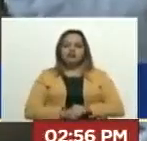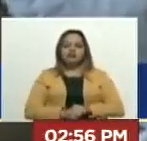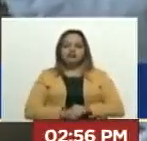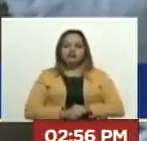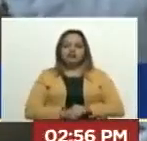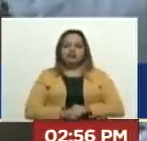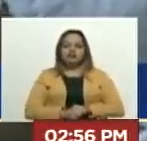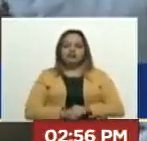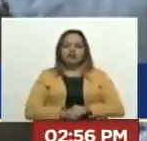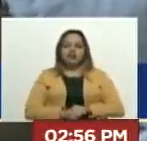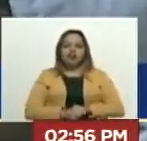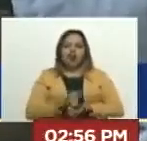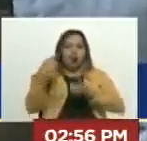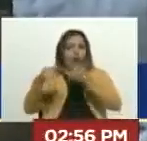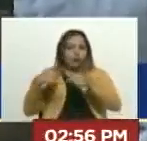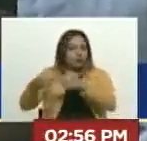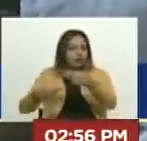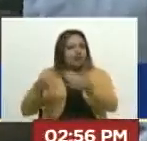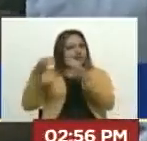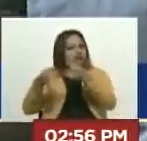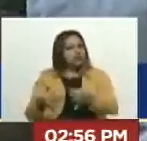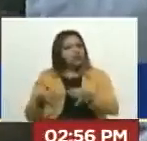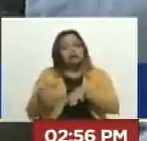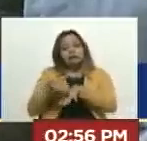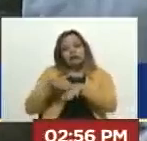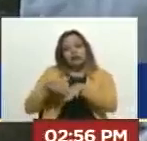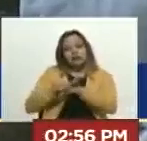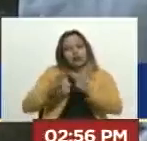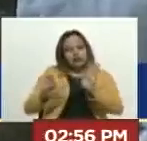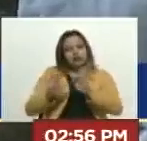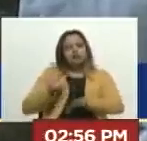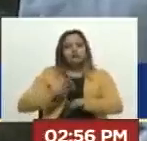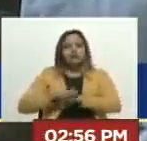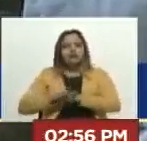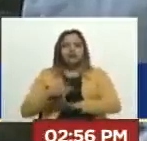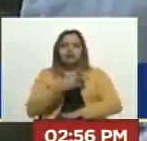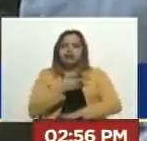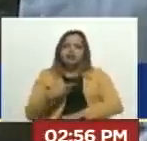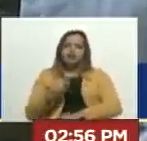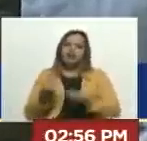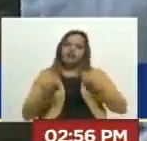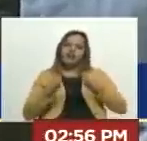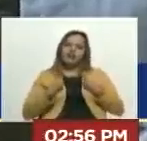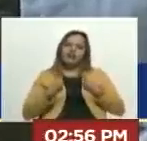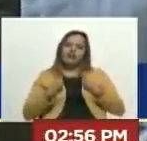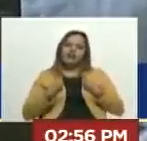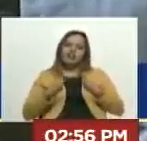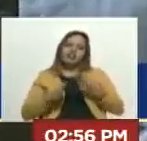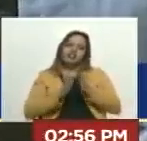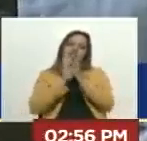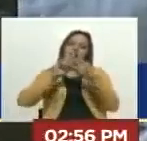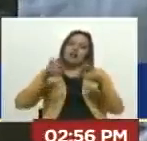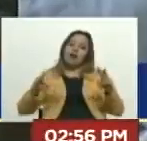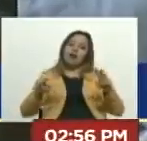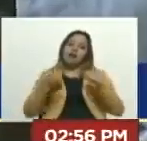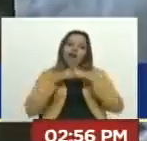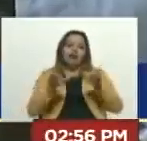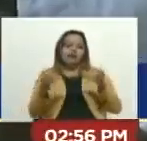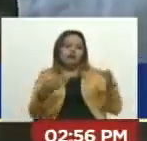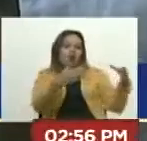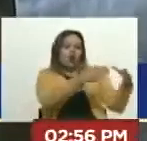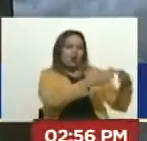Hubo otras consecuencias. Seguramente, perdónenme, porque tratamos de vivir en santa paz. Pero muchos sectores de la